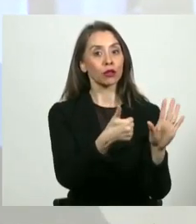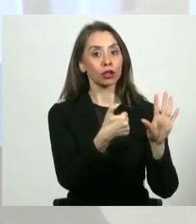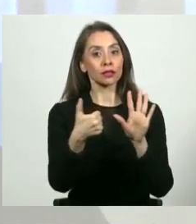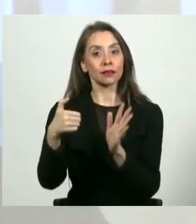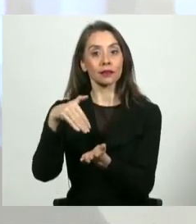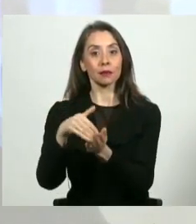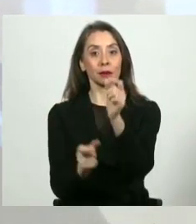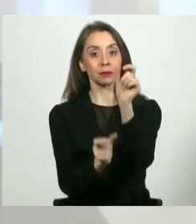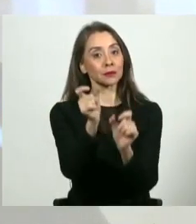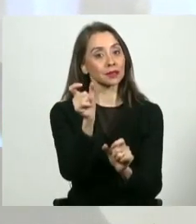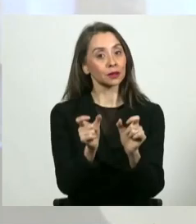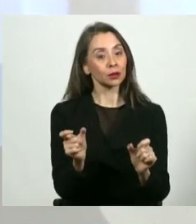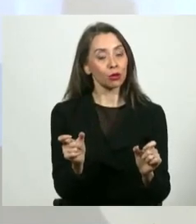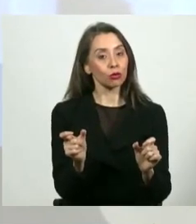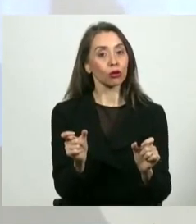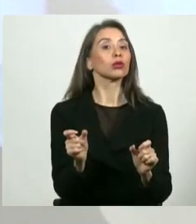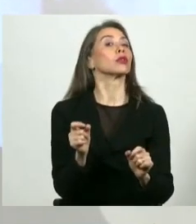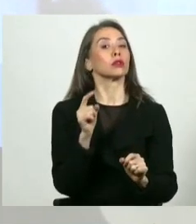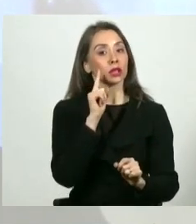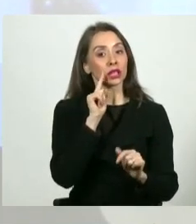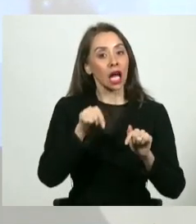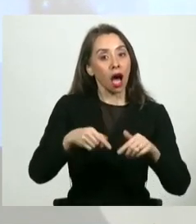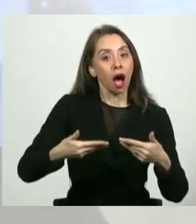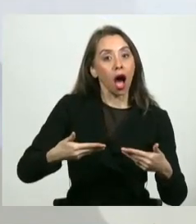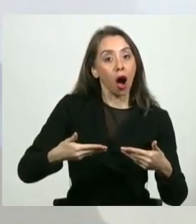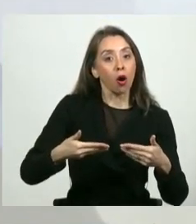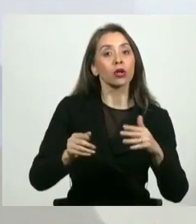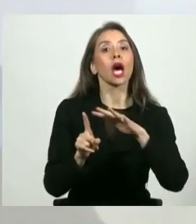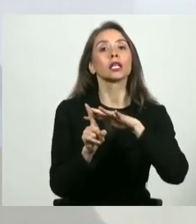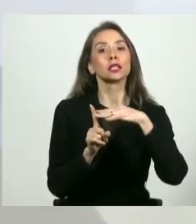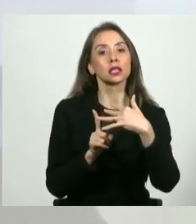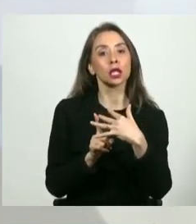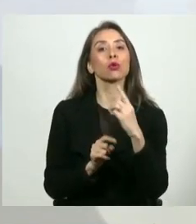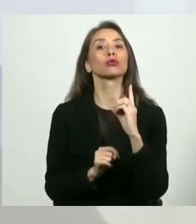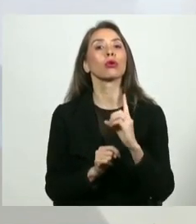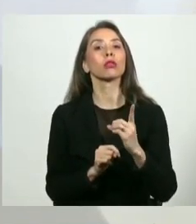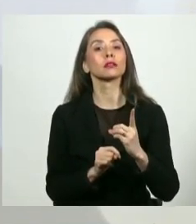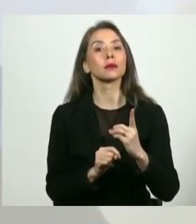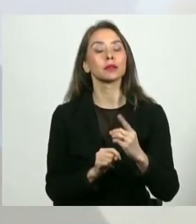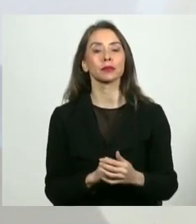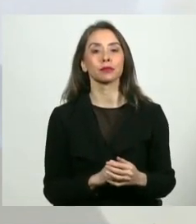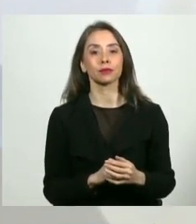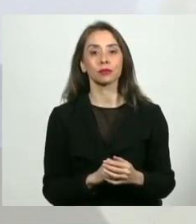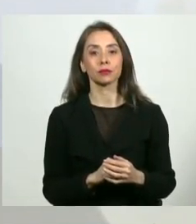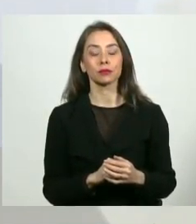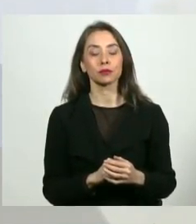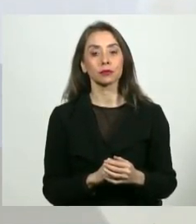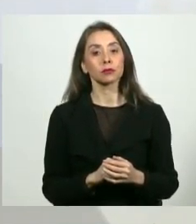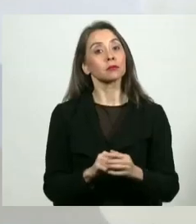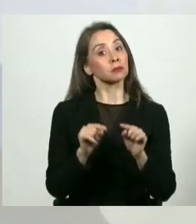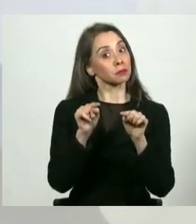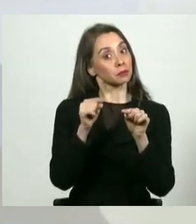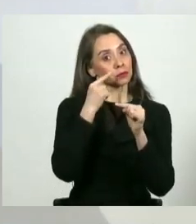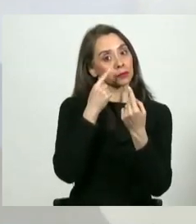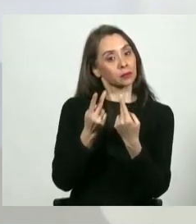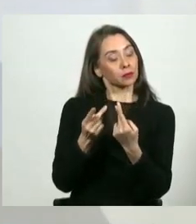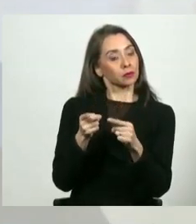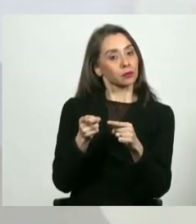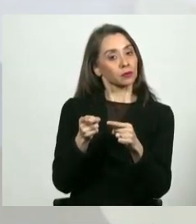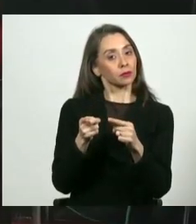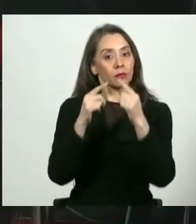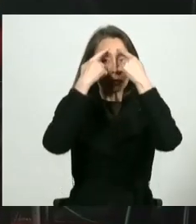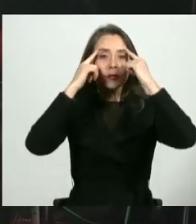2.600.000 personas, se encuentran actualmente en situación de discapacidad. En ese contexto,